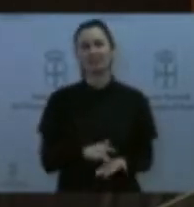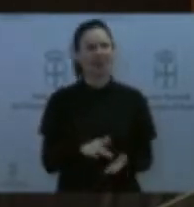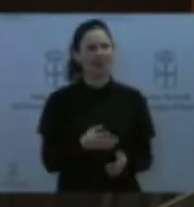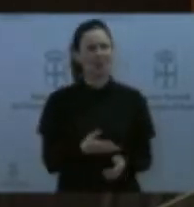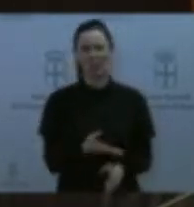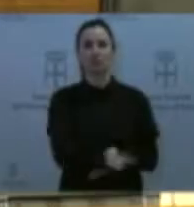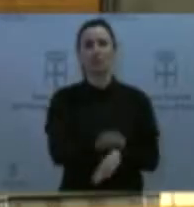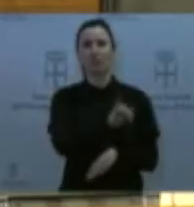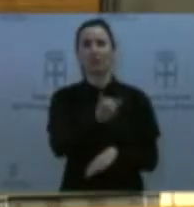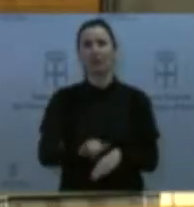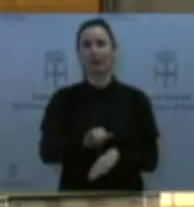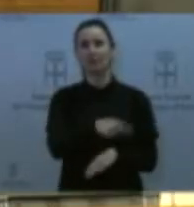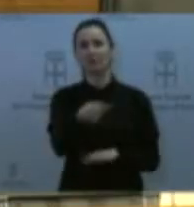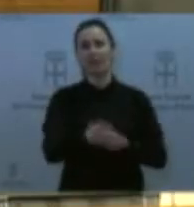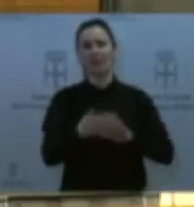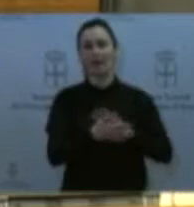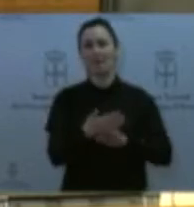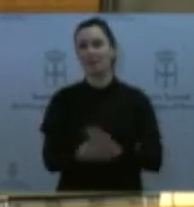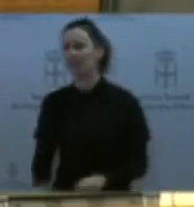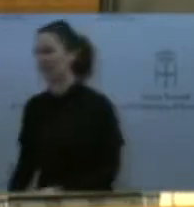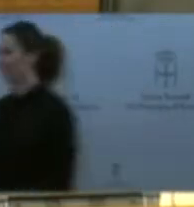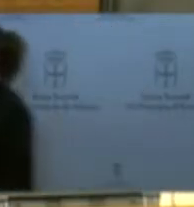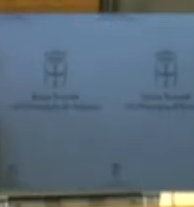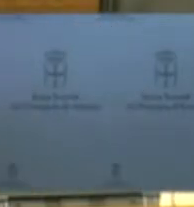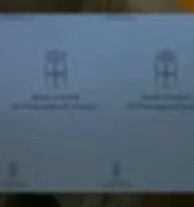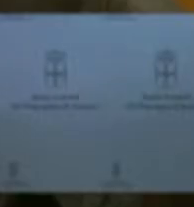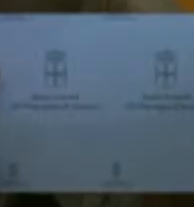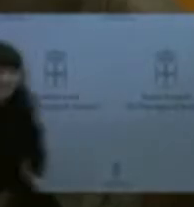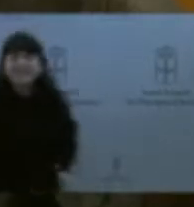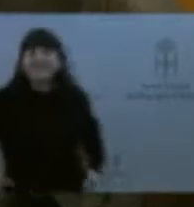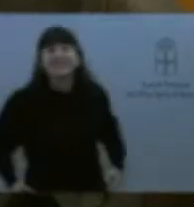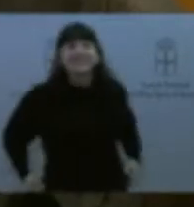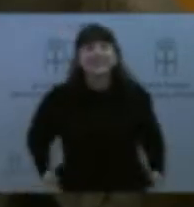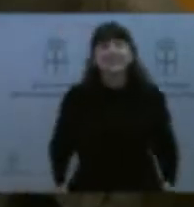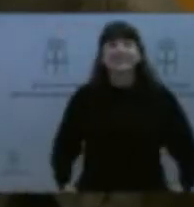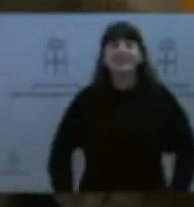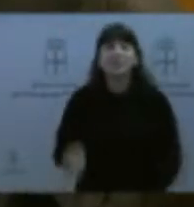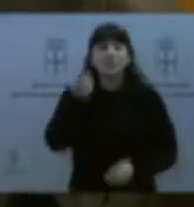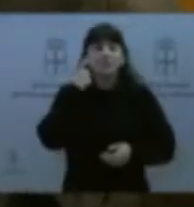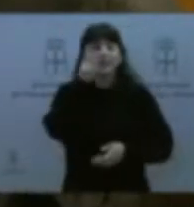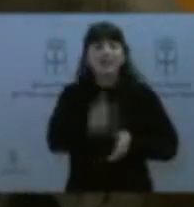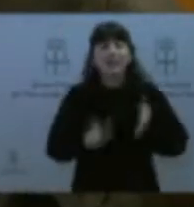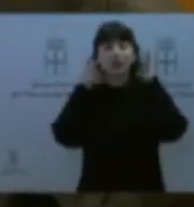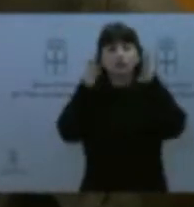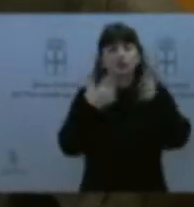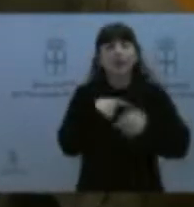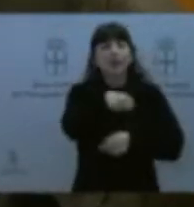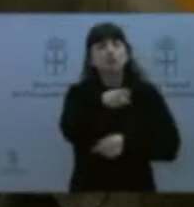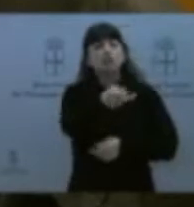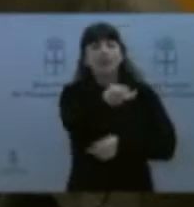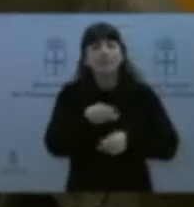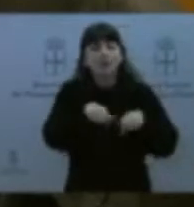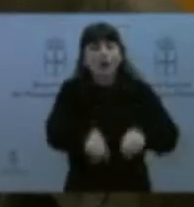parecen demasiados. Mire, señor consellero, usted vino aquí a decir que podía atender intervenciones de